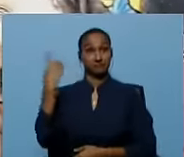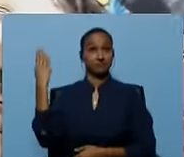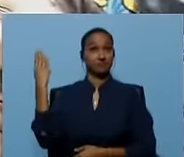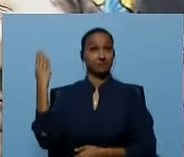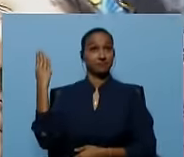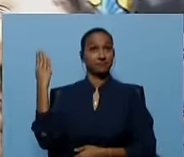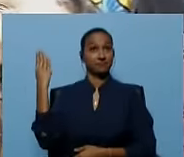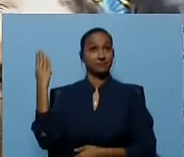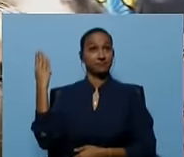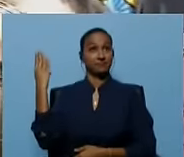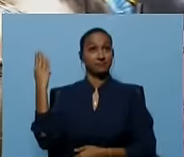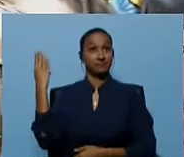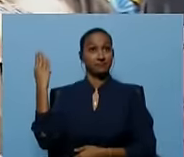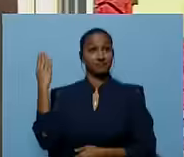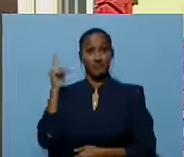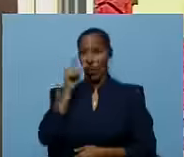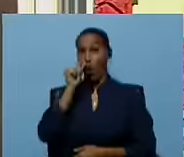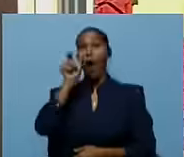barrio.